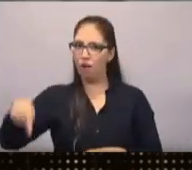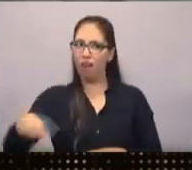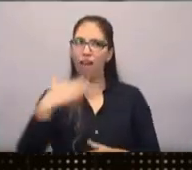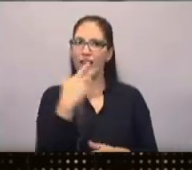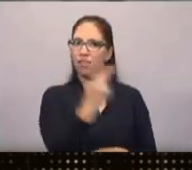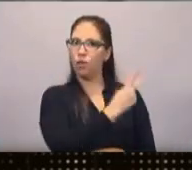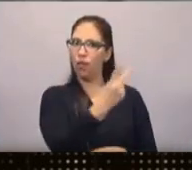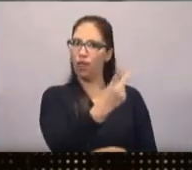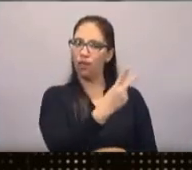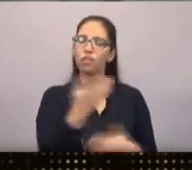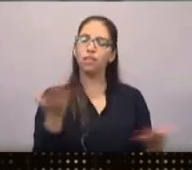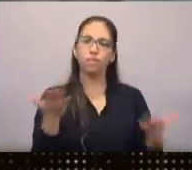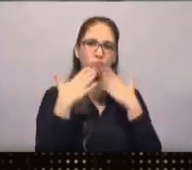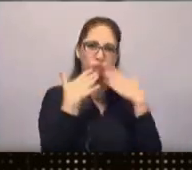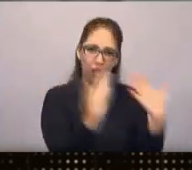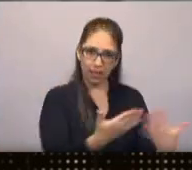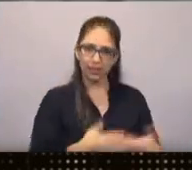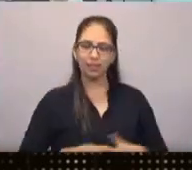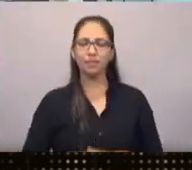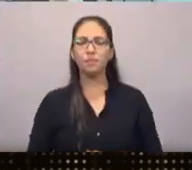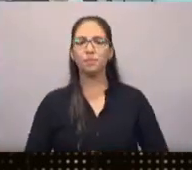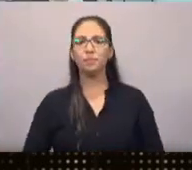que muchas